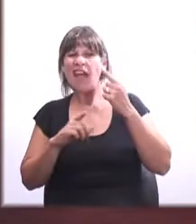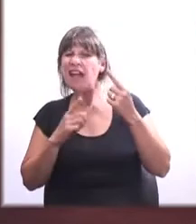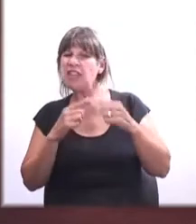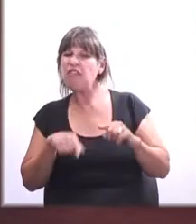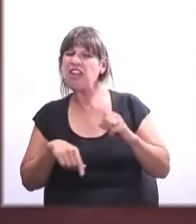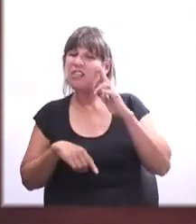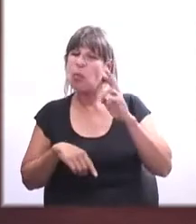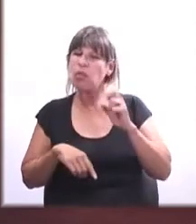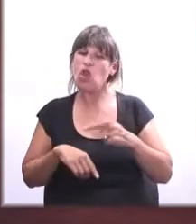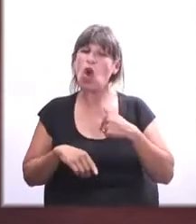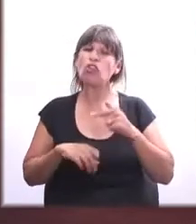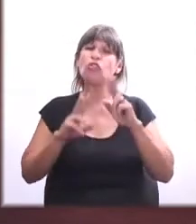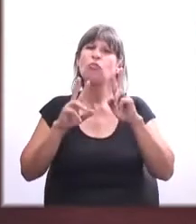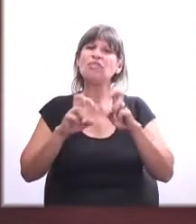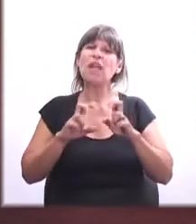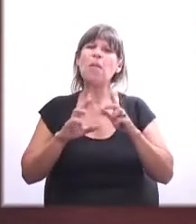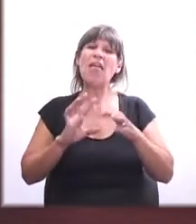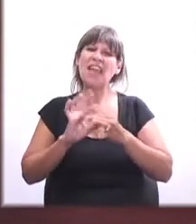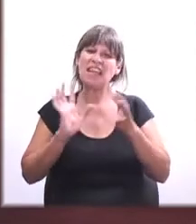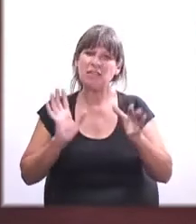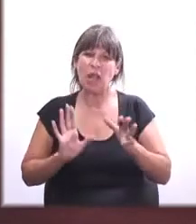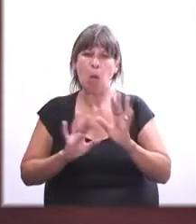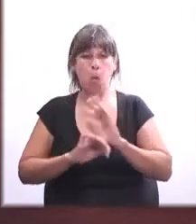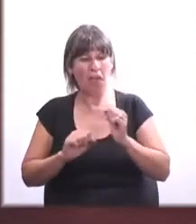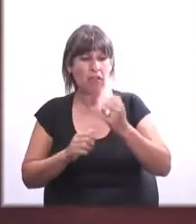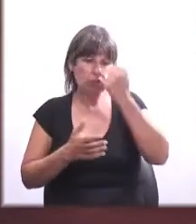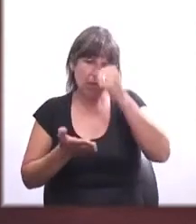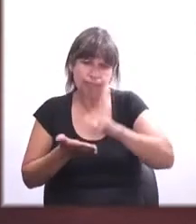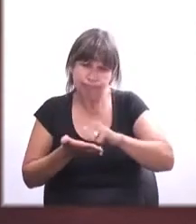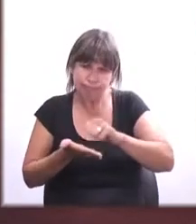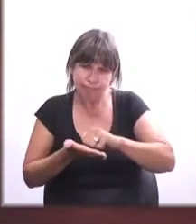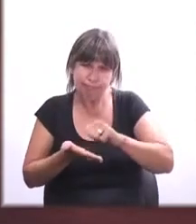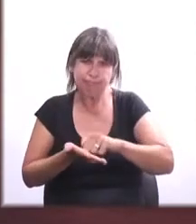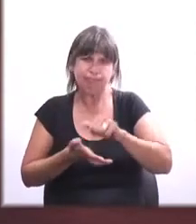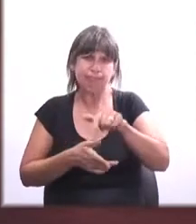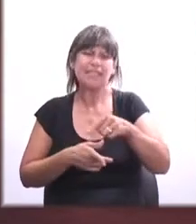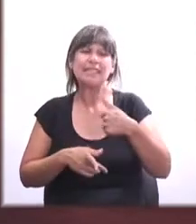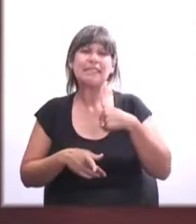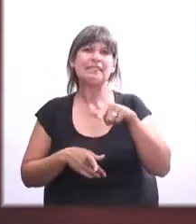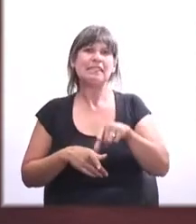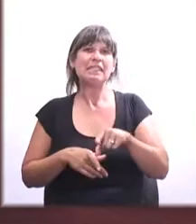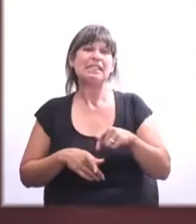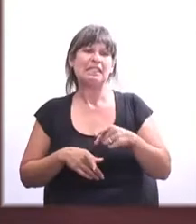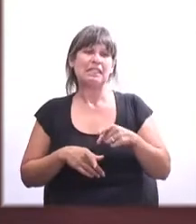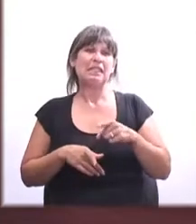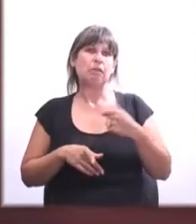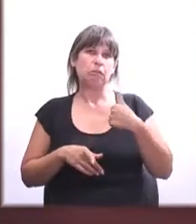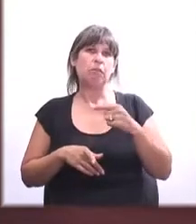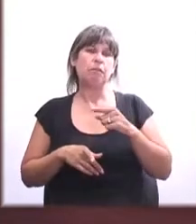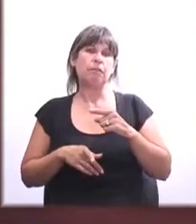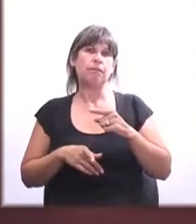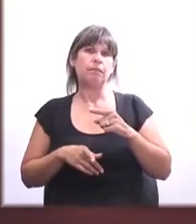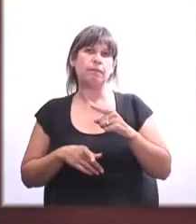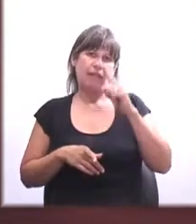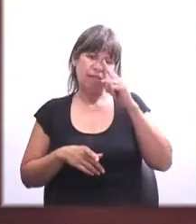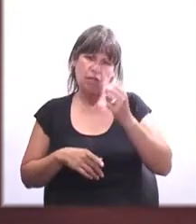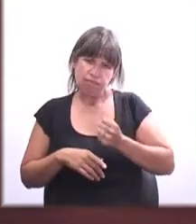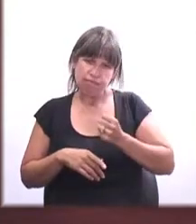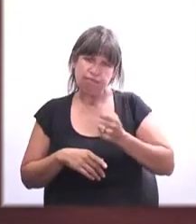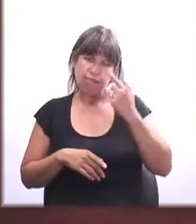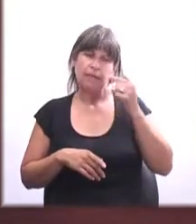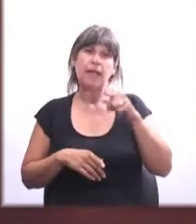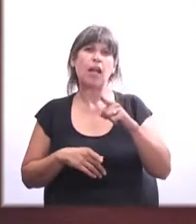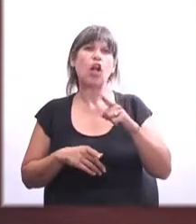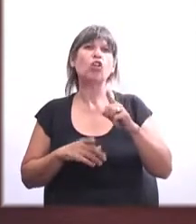de las libertades, puedo ser terco y darme la cabeza contra la pared hasta un punto con el tema de la